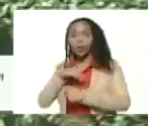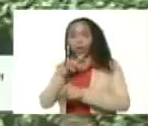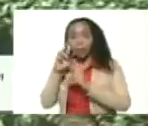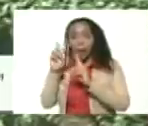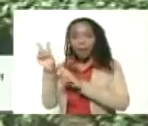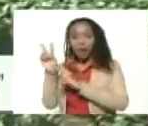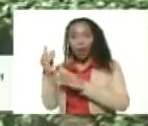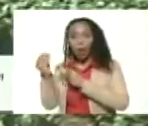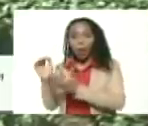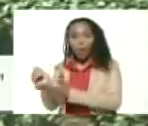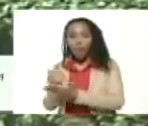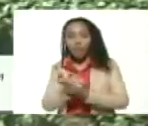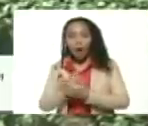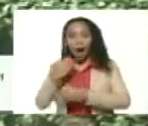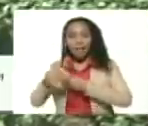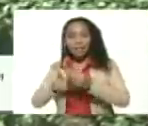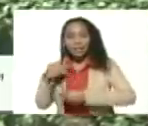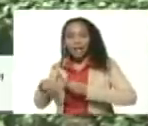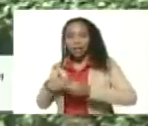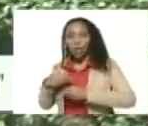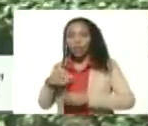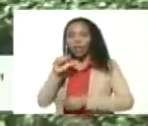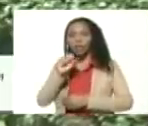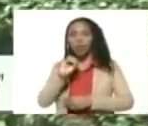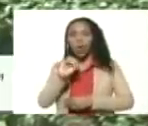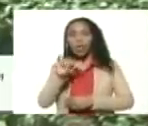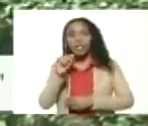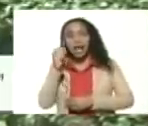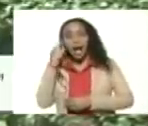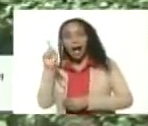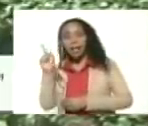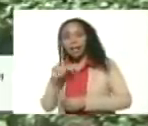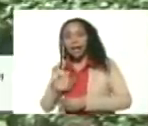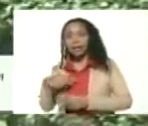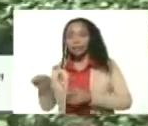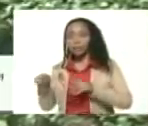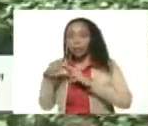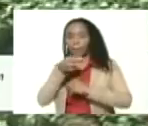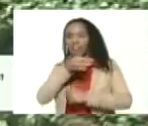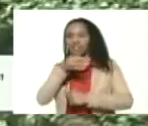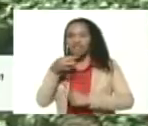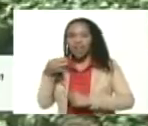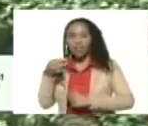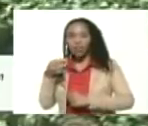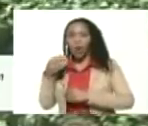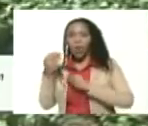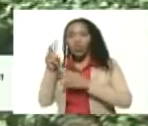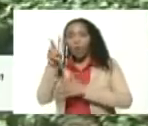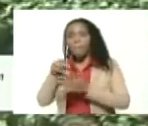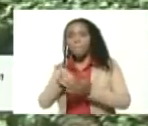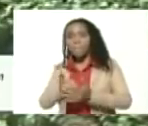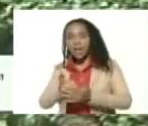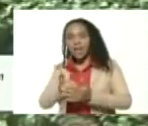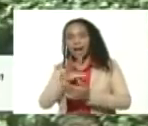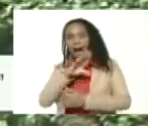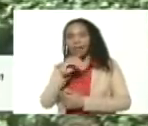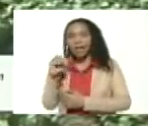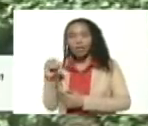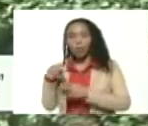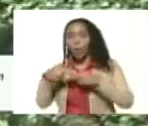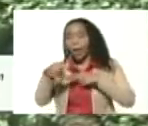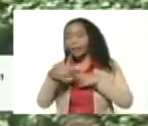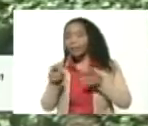la cosecha que estamos haciendo de soya y tenemos excelentes rendimientos. Tenemos 2.500 por